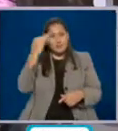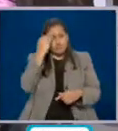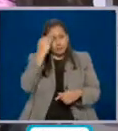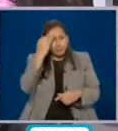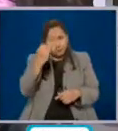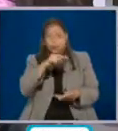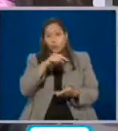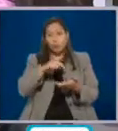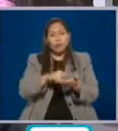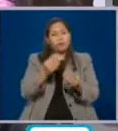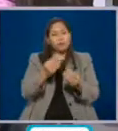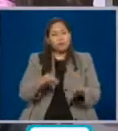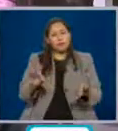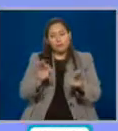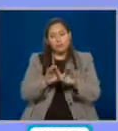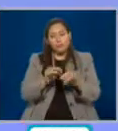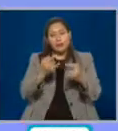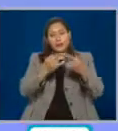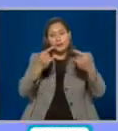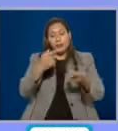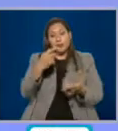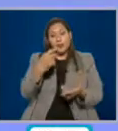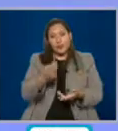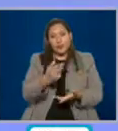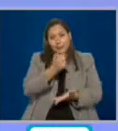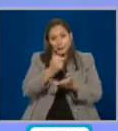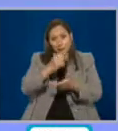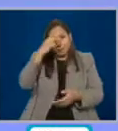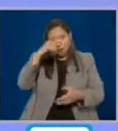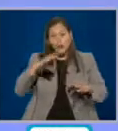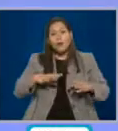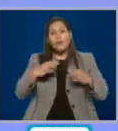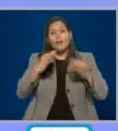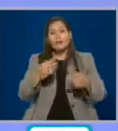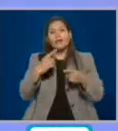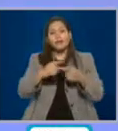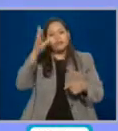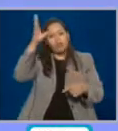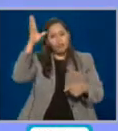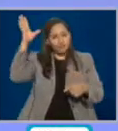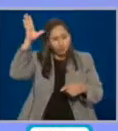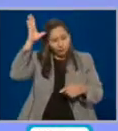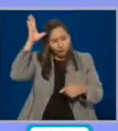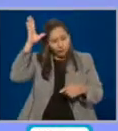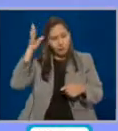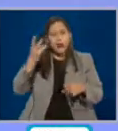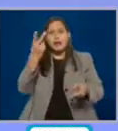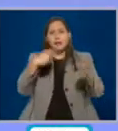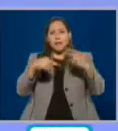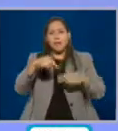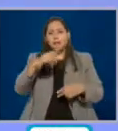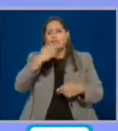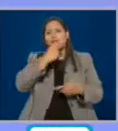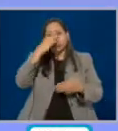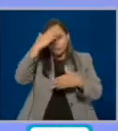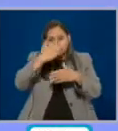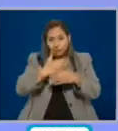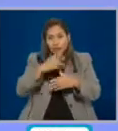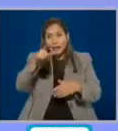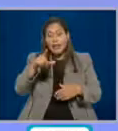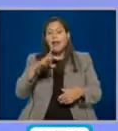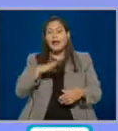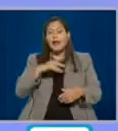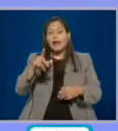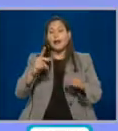lugar preponderante en la historia de esta Ciudad de México, Definitivamente. fundada por los aztecas. En su momento llegan aquí Cortés y se encuentra que ahí es donde